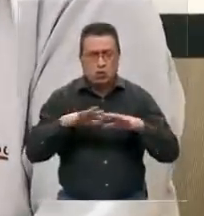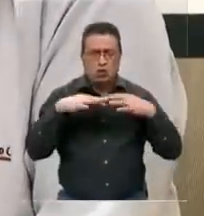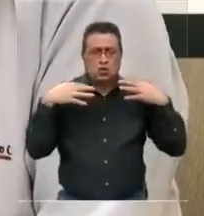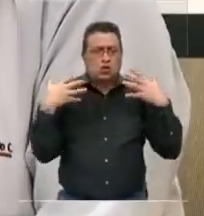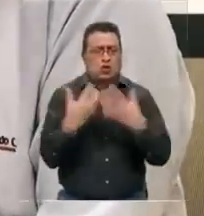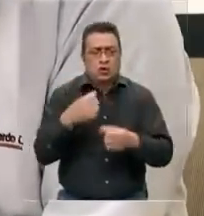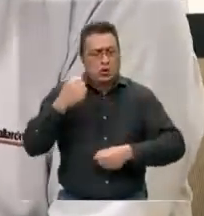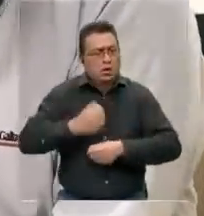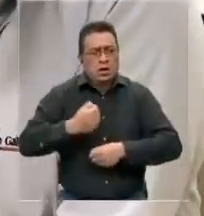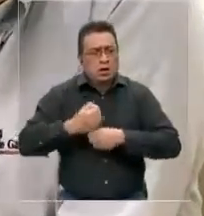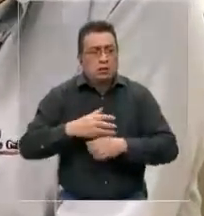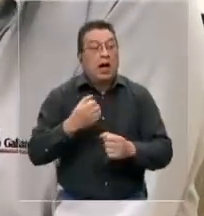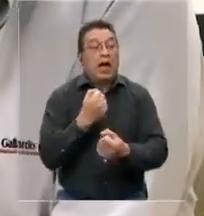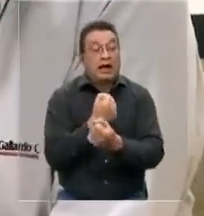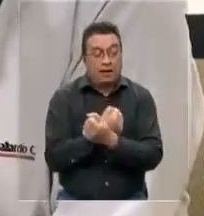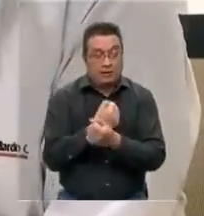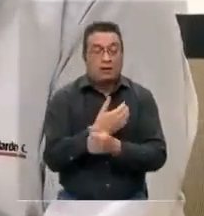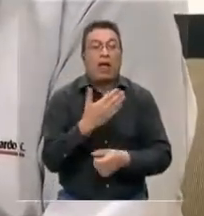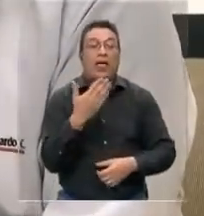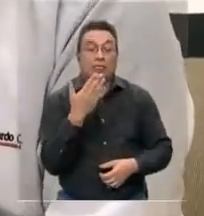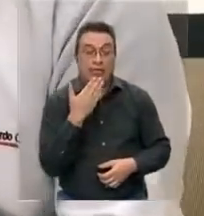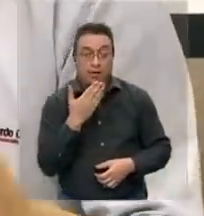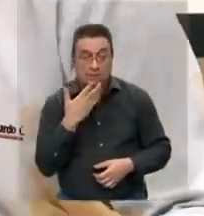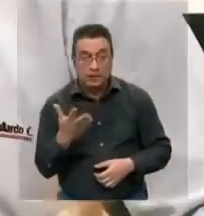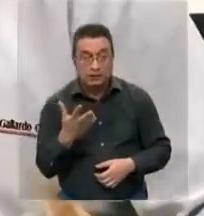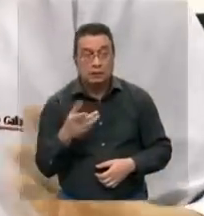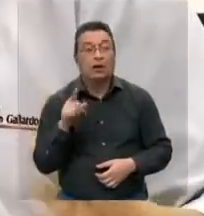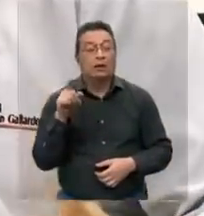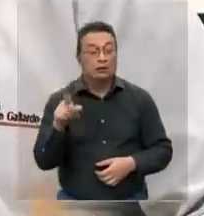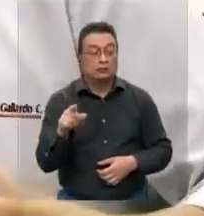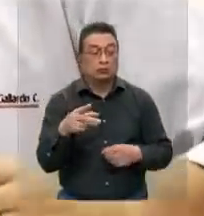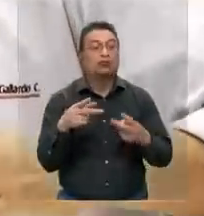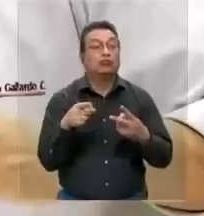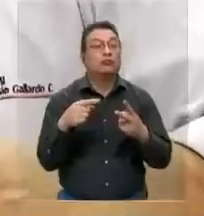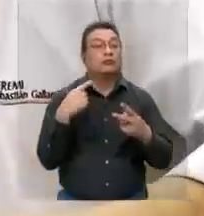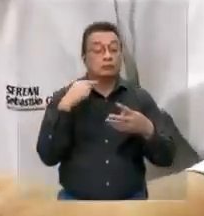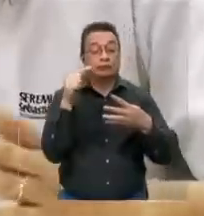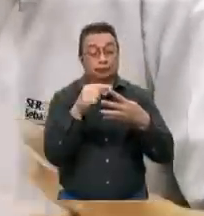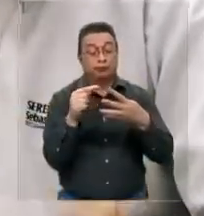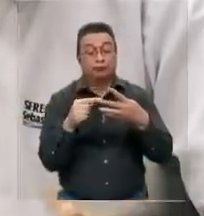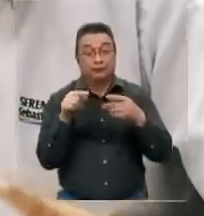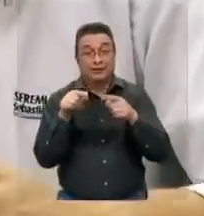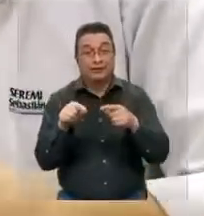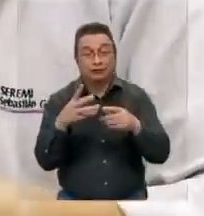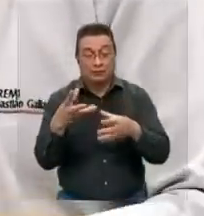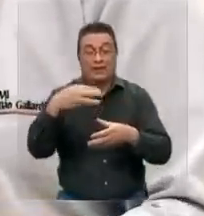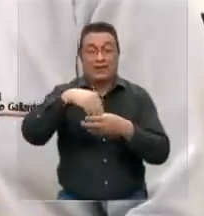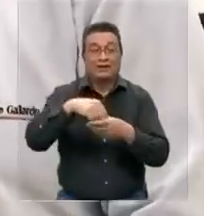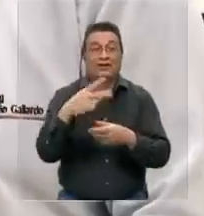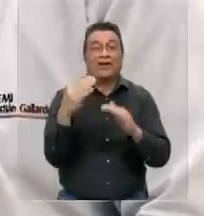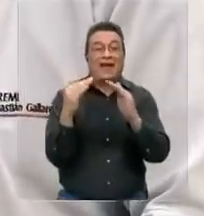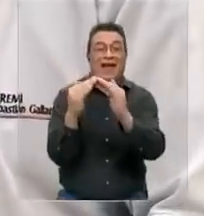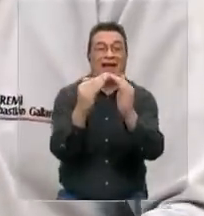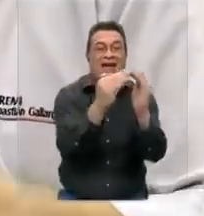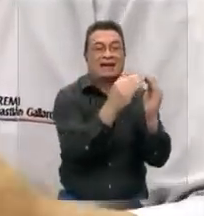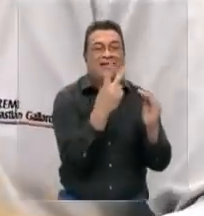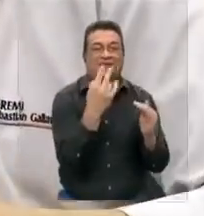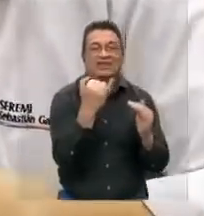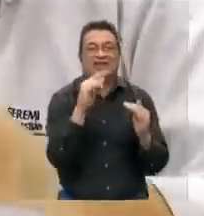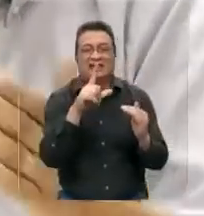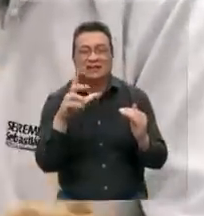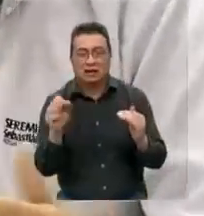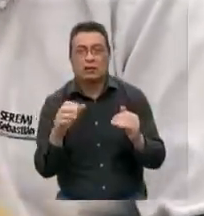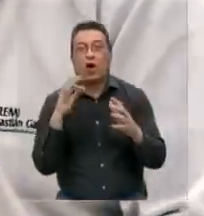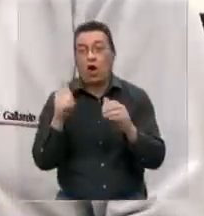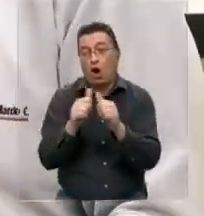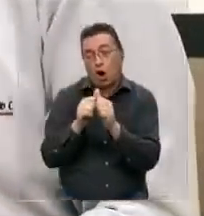está generando. Carabineros también. La proliferación de esto se da dentro de las villas, se da en zonas que